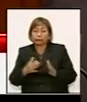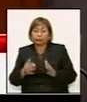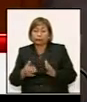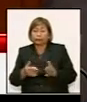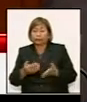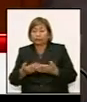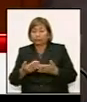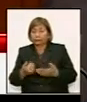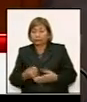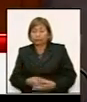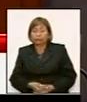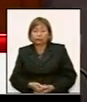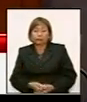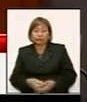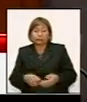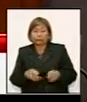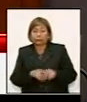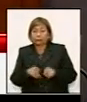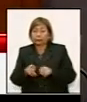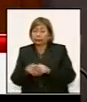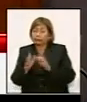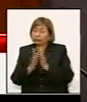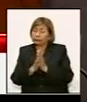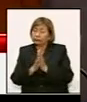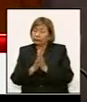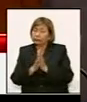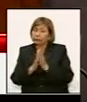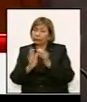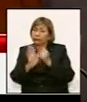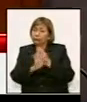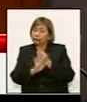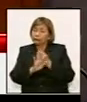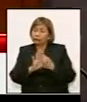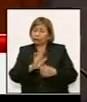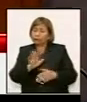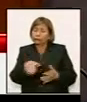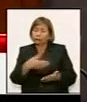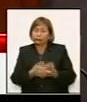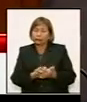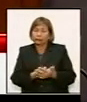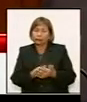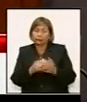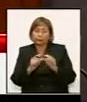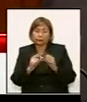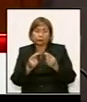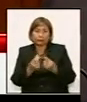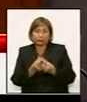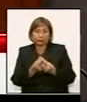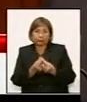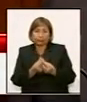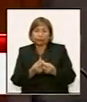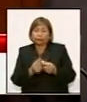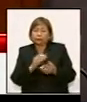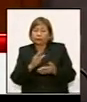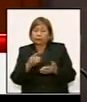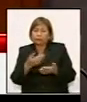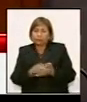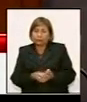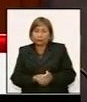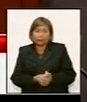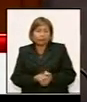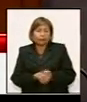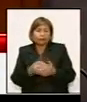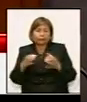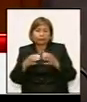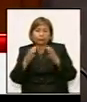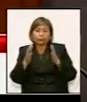respaldar, pero igualmente pedimos el respaldo de toda la delegación congresal, de todas las